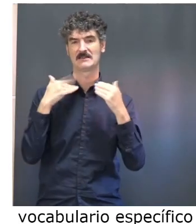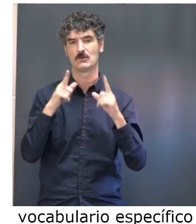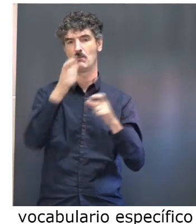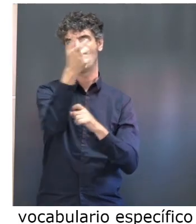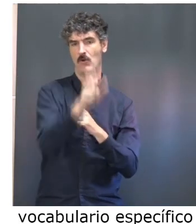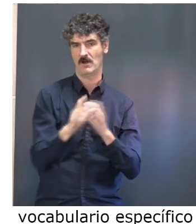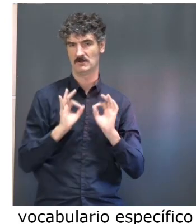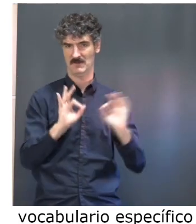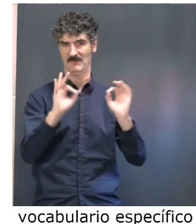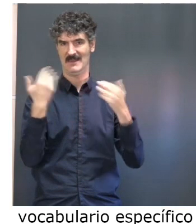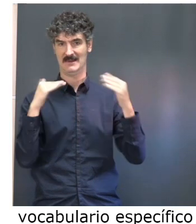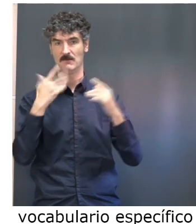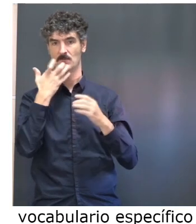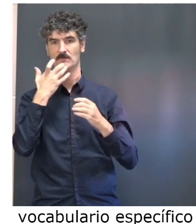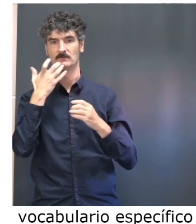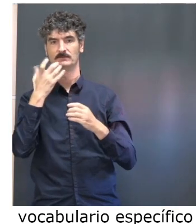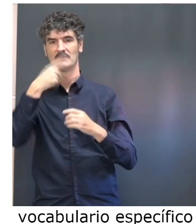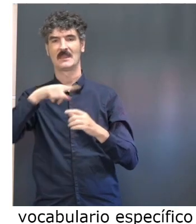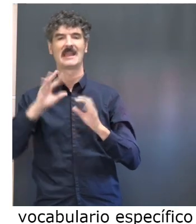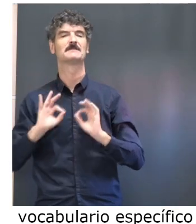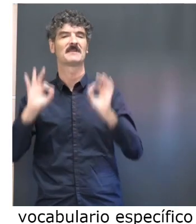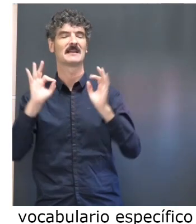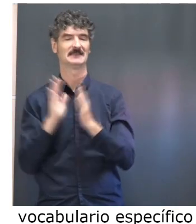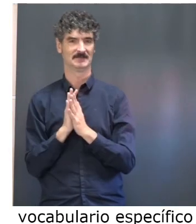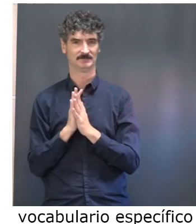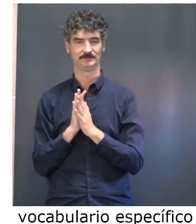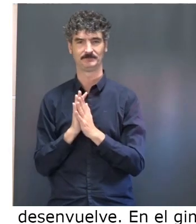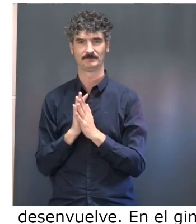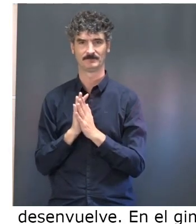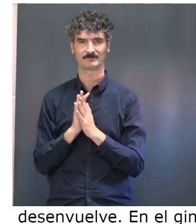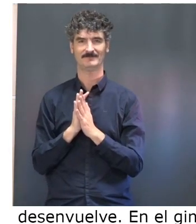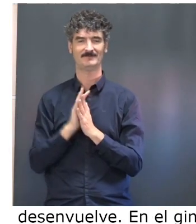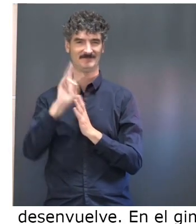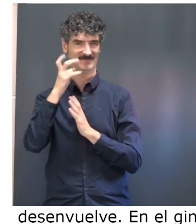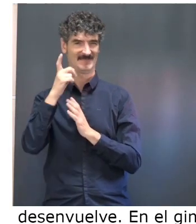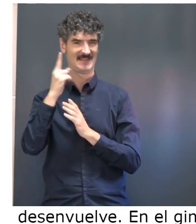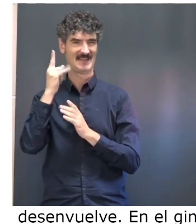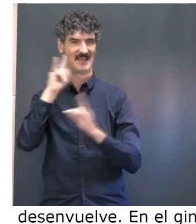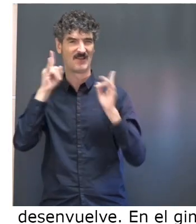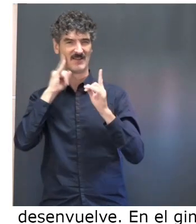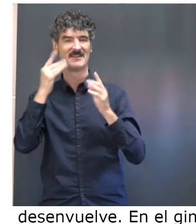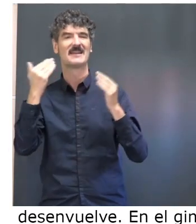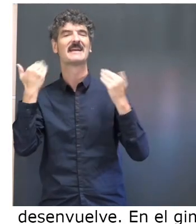que el especialista audición y lenguaje, me barrollo para casa, de educación física,